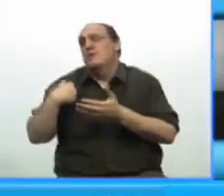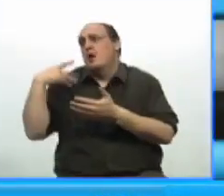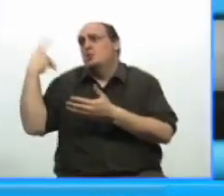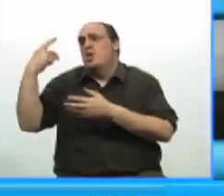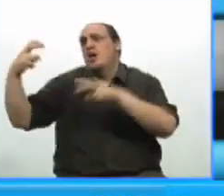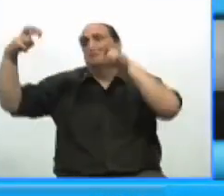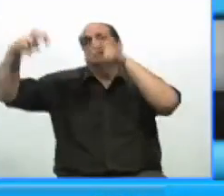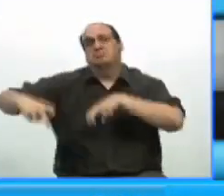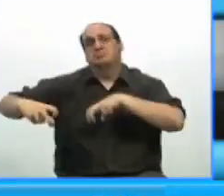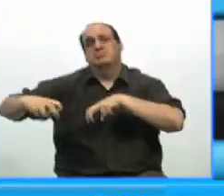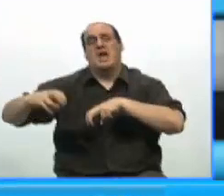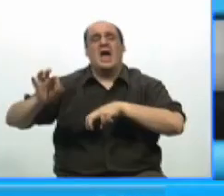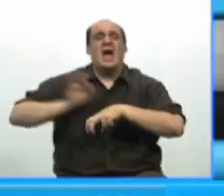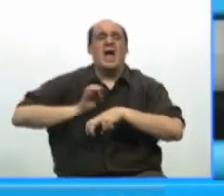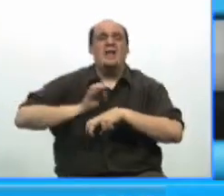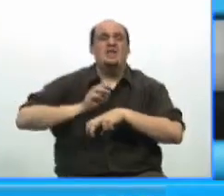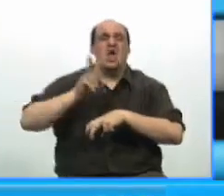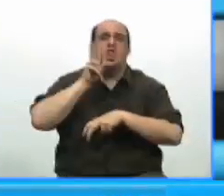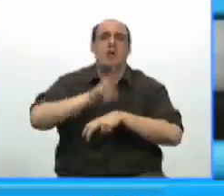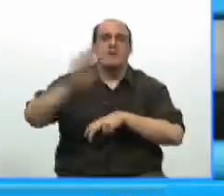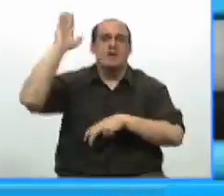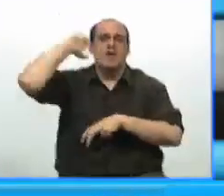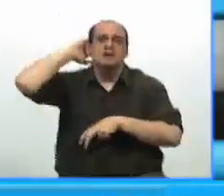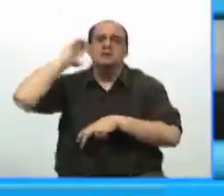2016. Y básicamente